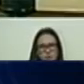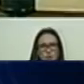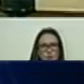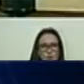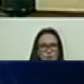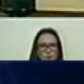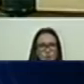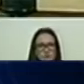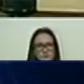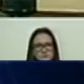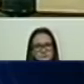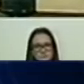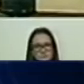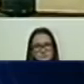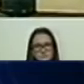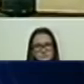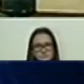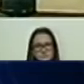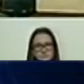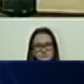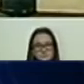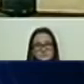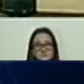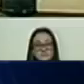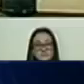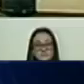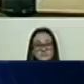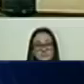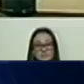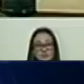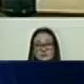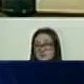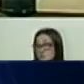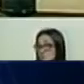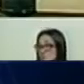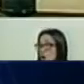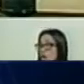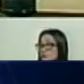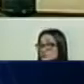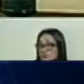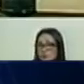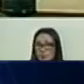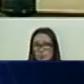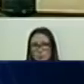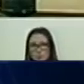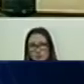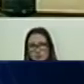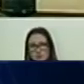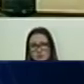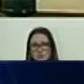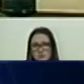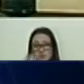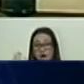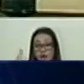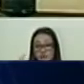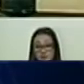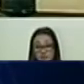dependiente, totalmente dependiente de los gringos. Nos gobernaban los que hoy dirigen la oposición.